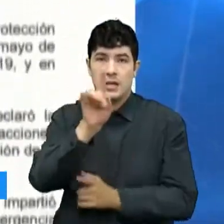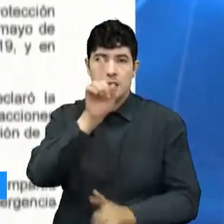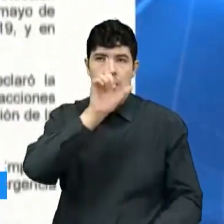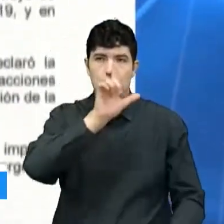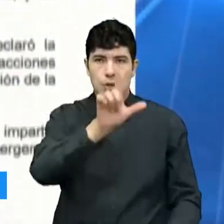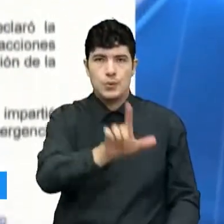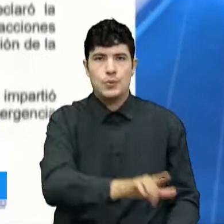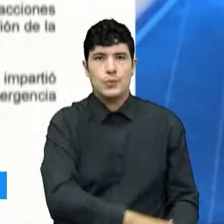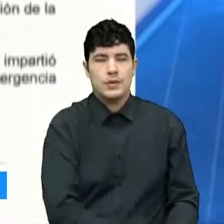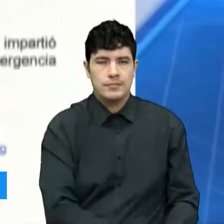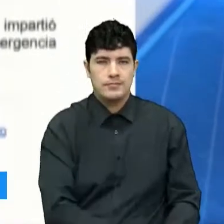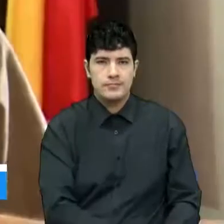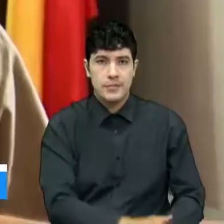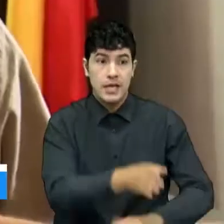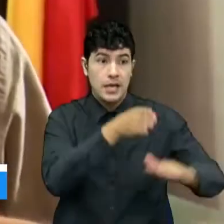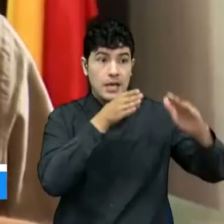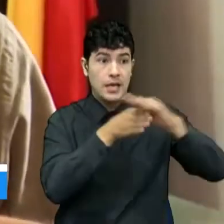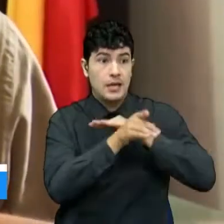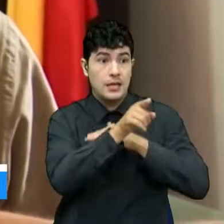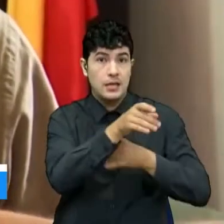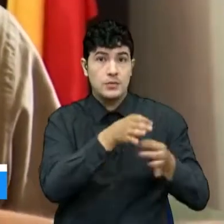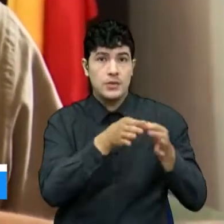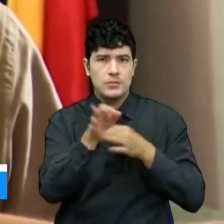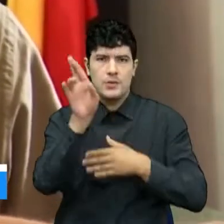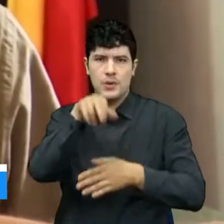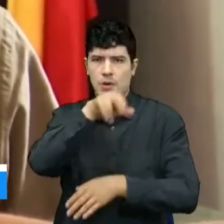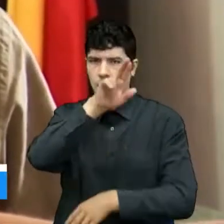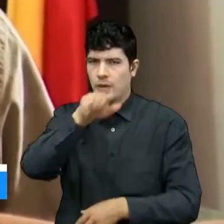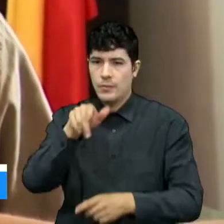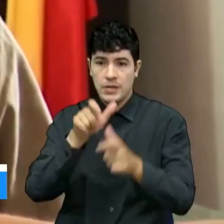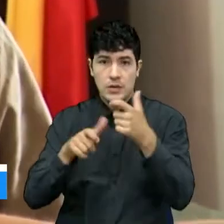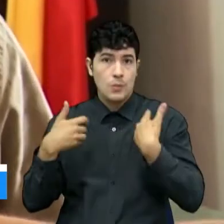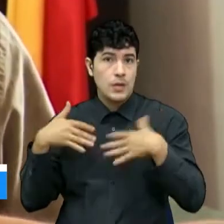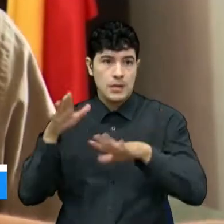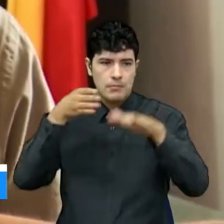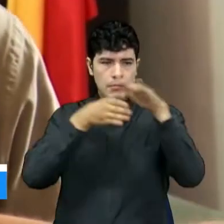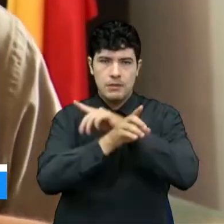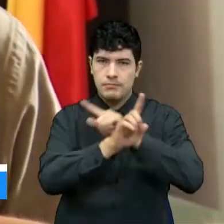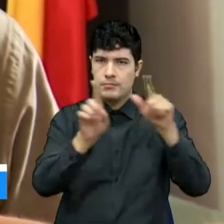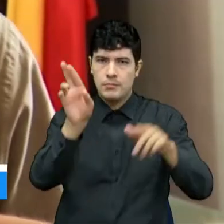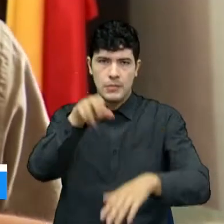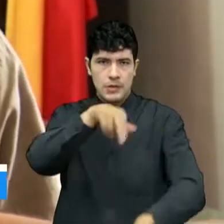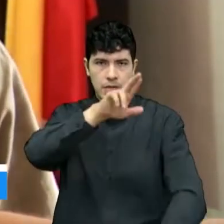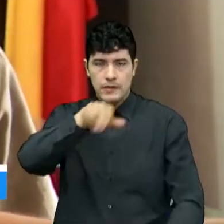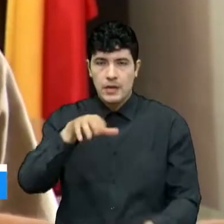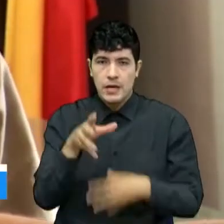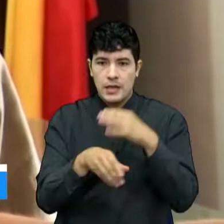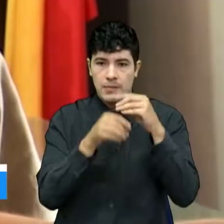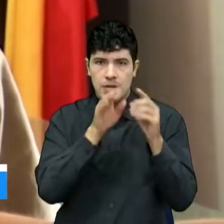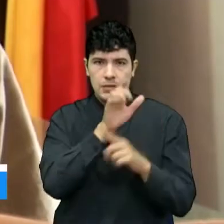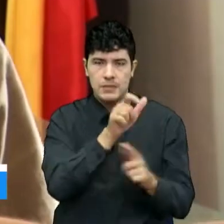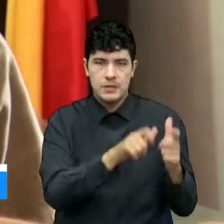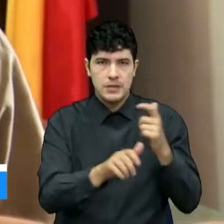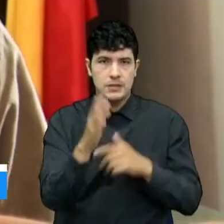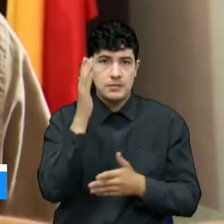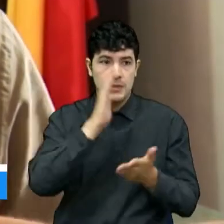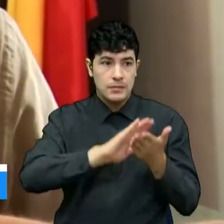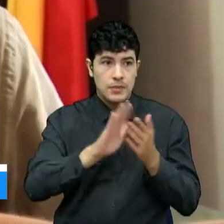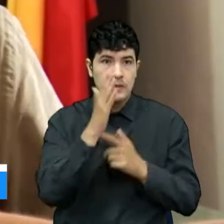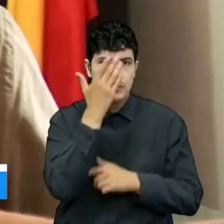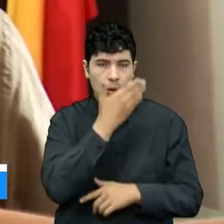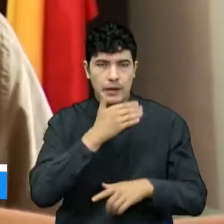el ingreso al municipio está restringido a aquellos que hagan parte de las excepciones deberán presentar una prueba rápida